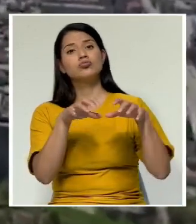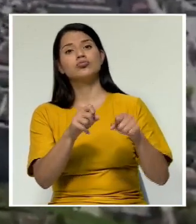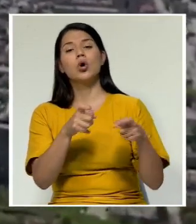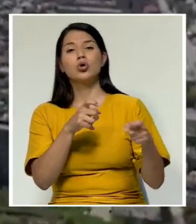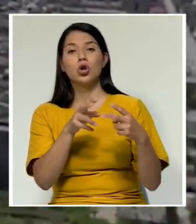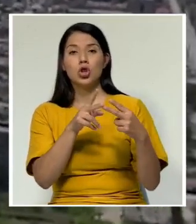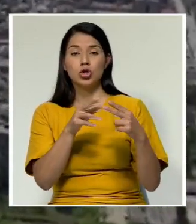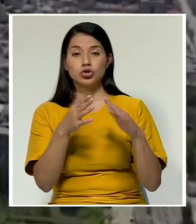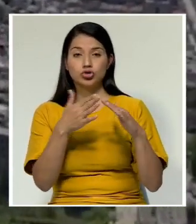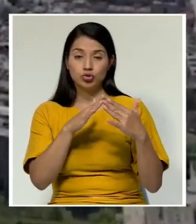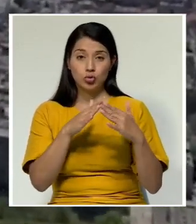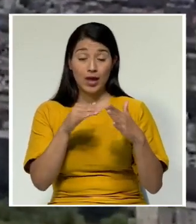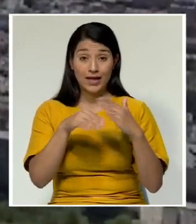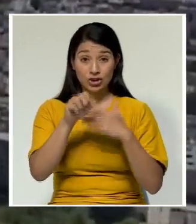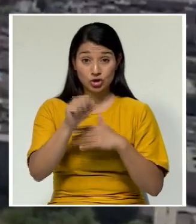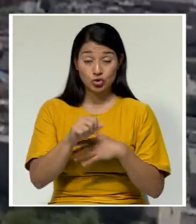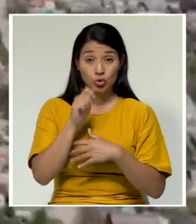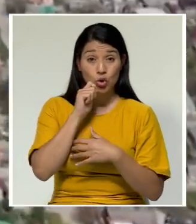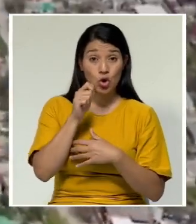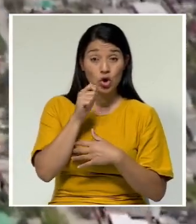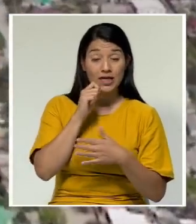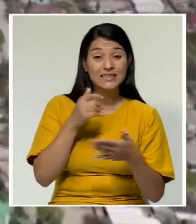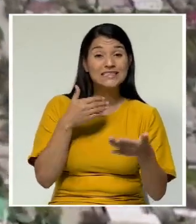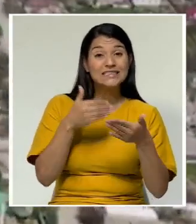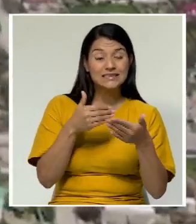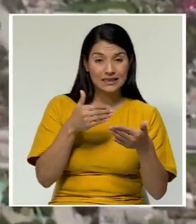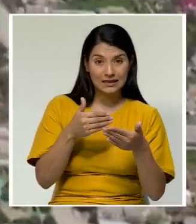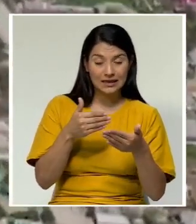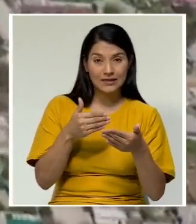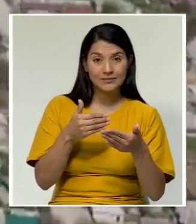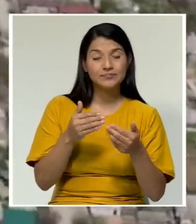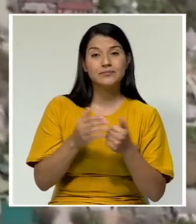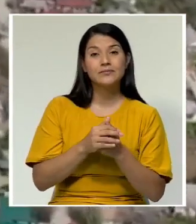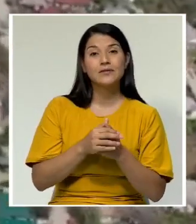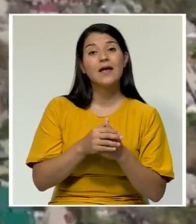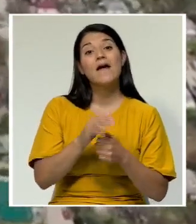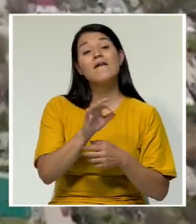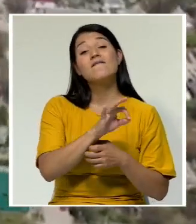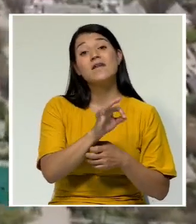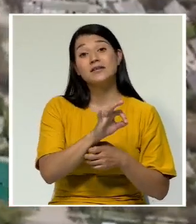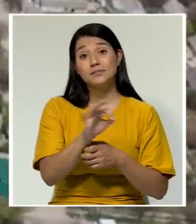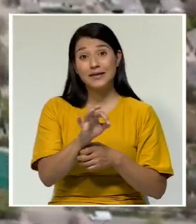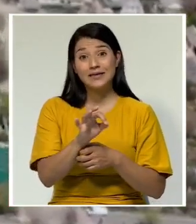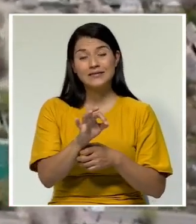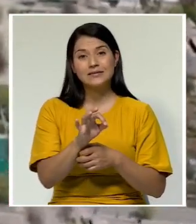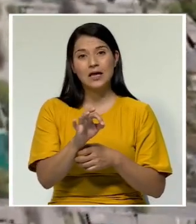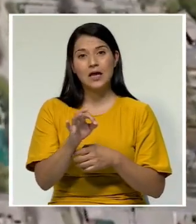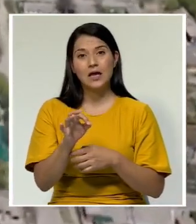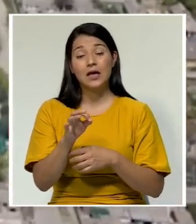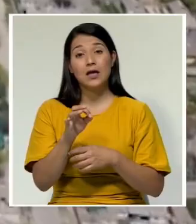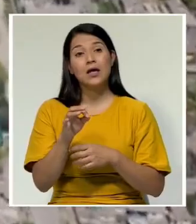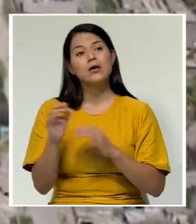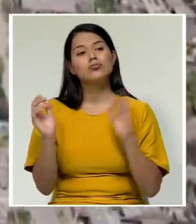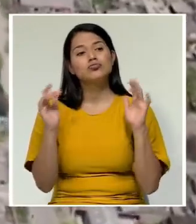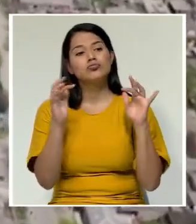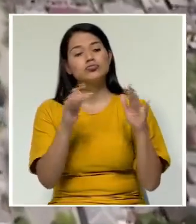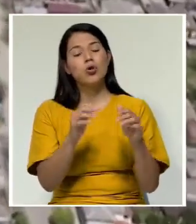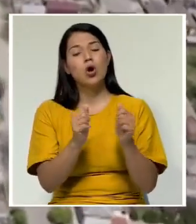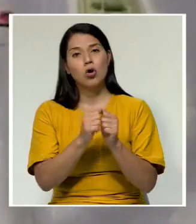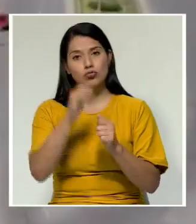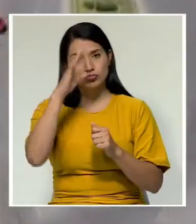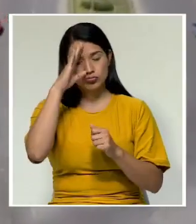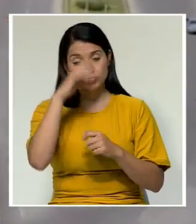Dos nuevas subvariantes de Omicron están provocando un aumento de los casos de coronavirus notificados en Sudáfrica. Eso informó el miércoles